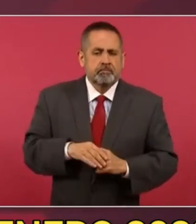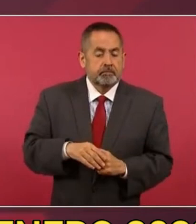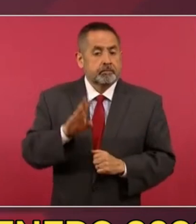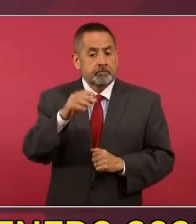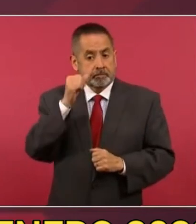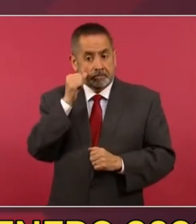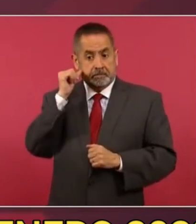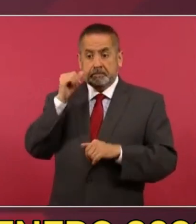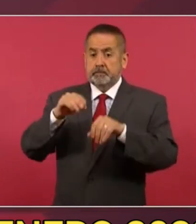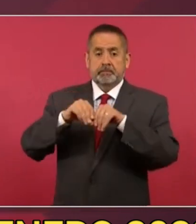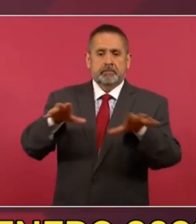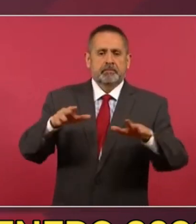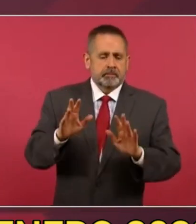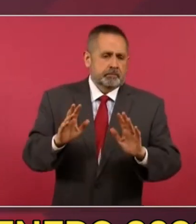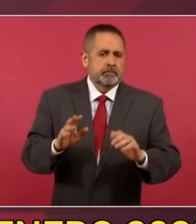Ayer se dio a conocer